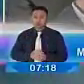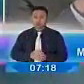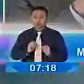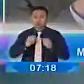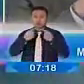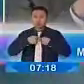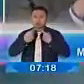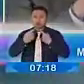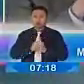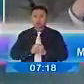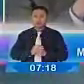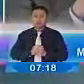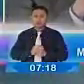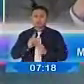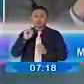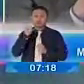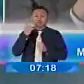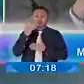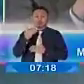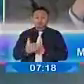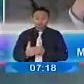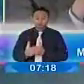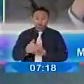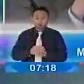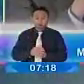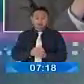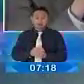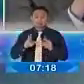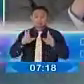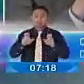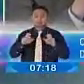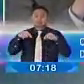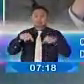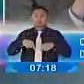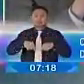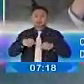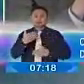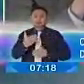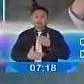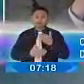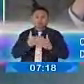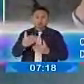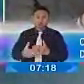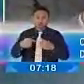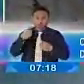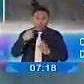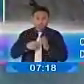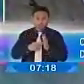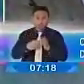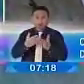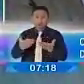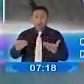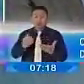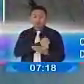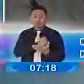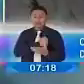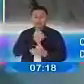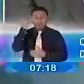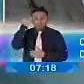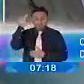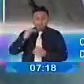llama fase 1. Es decir, existen materias en las cuales se pueden hacer avances importantes como propiedad intelectual,